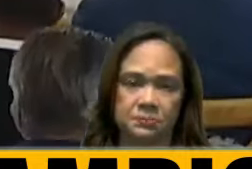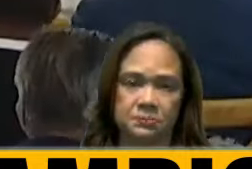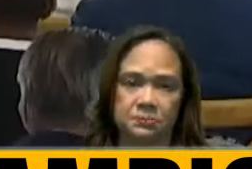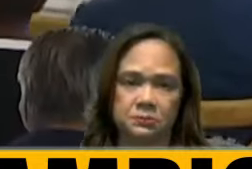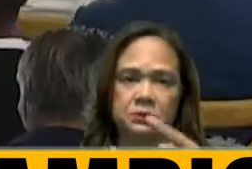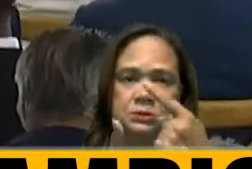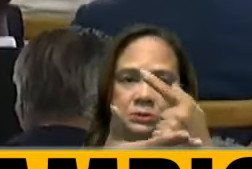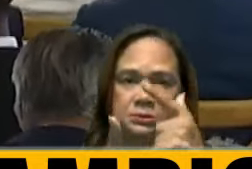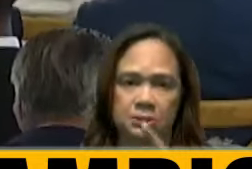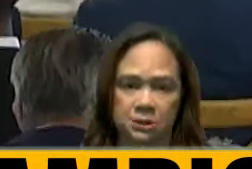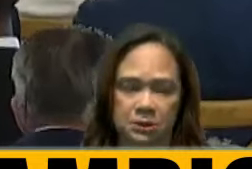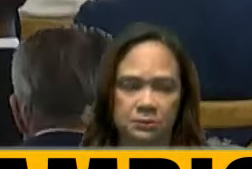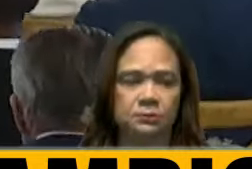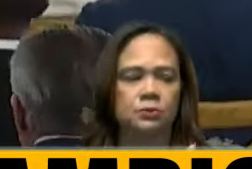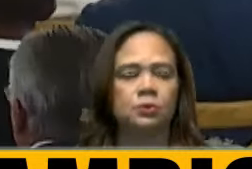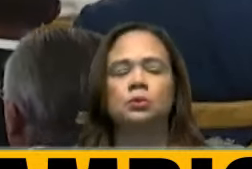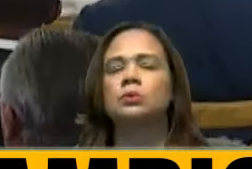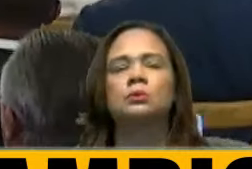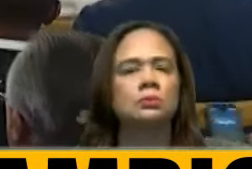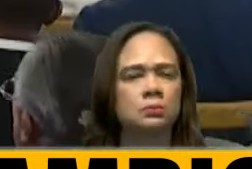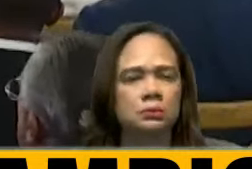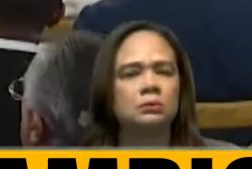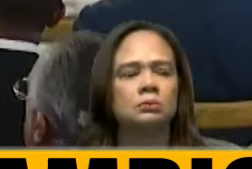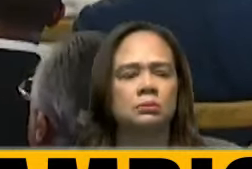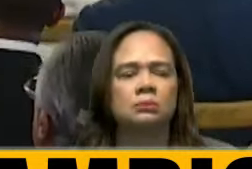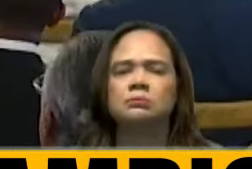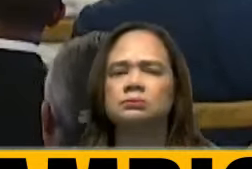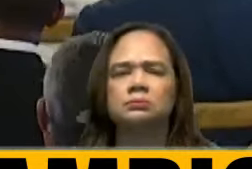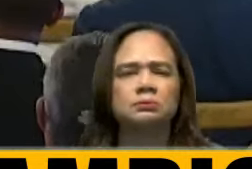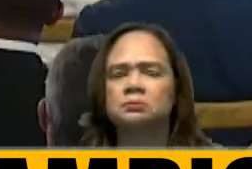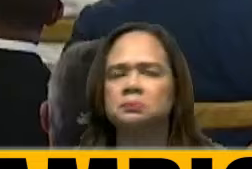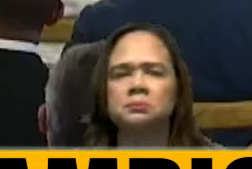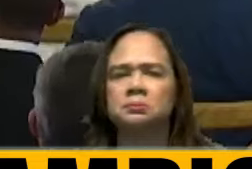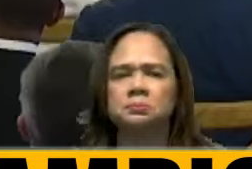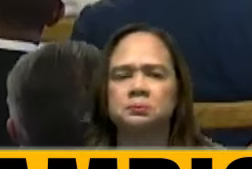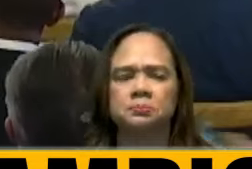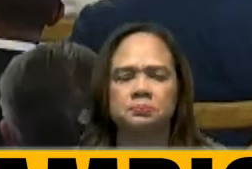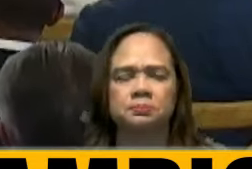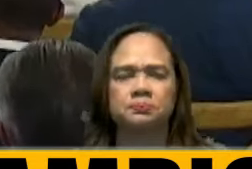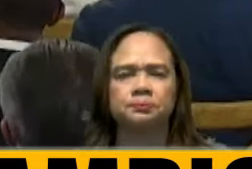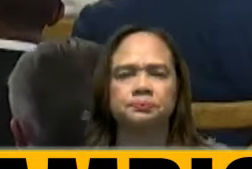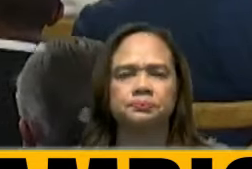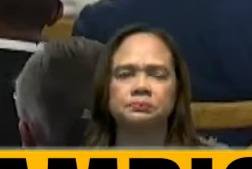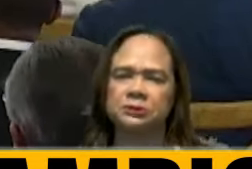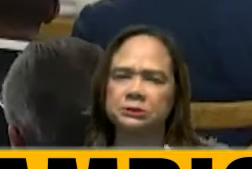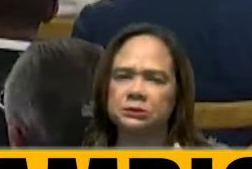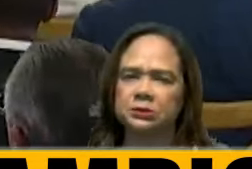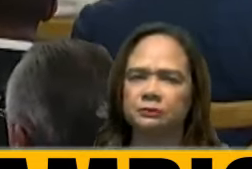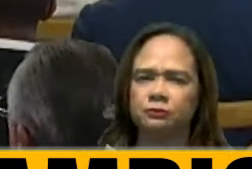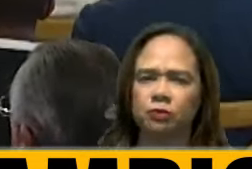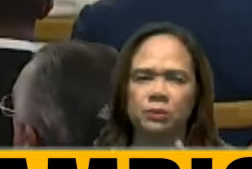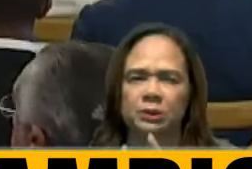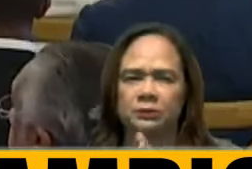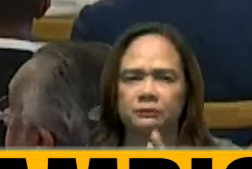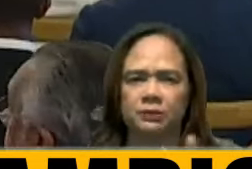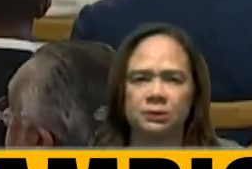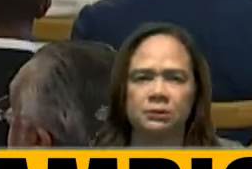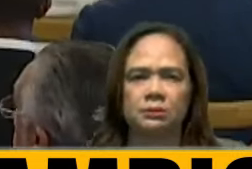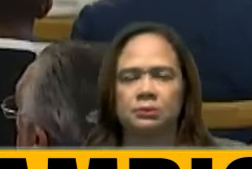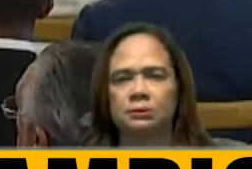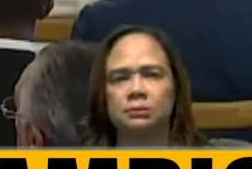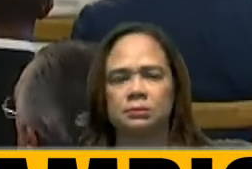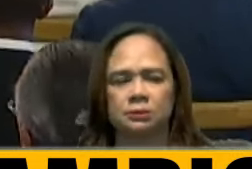semanal y hoy vamos a hablar sobre las reformas en lo que tiene que